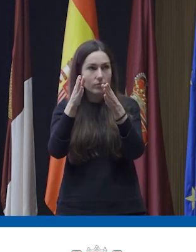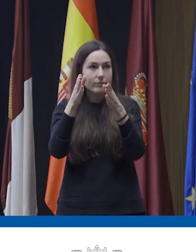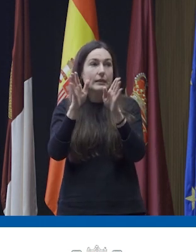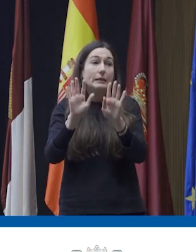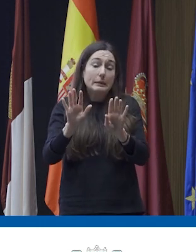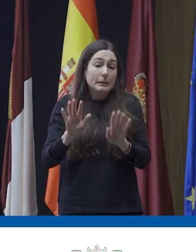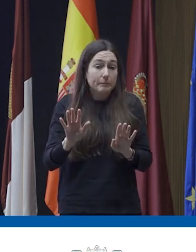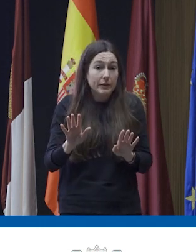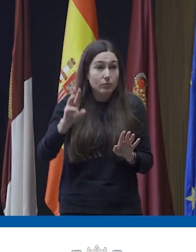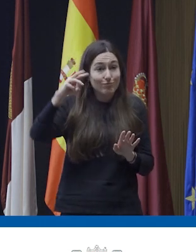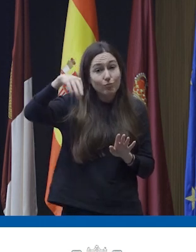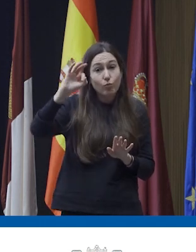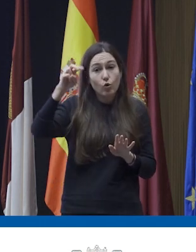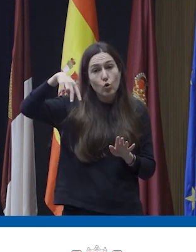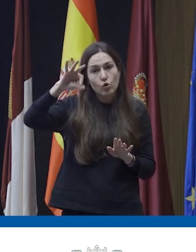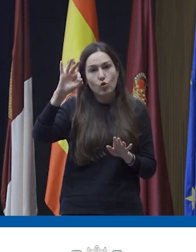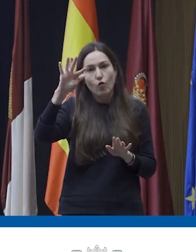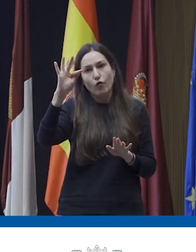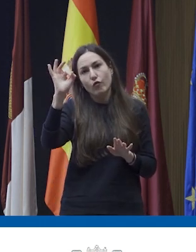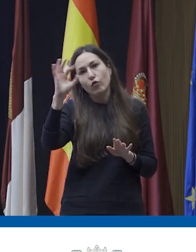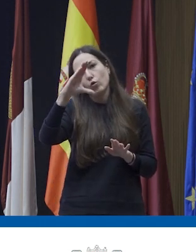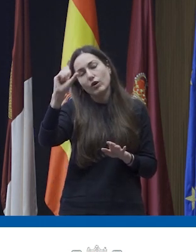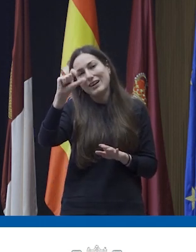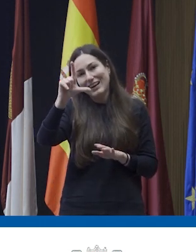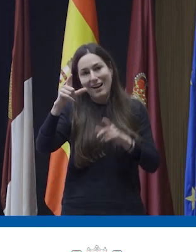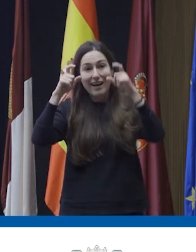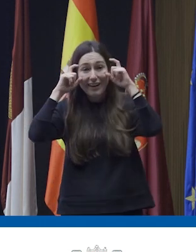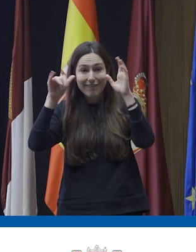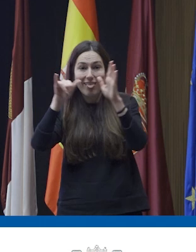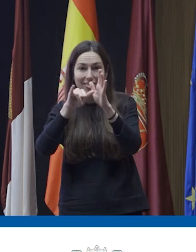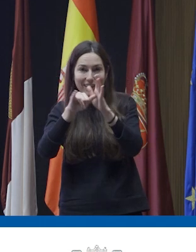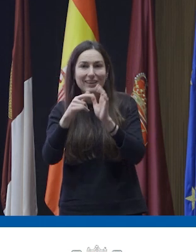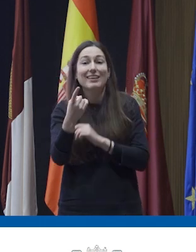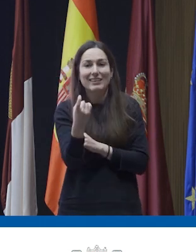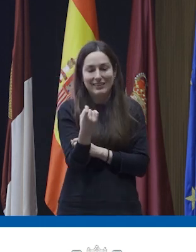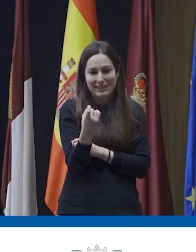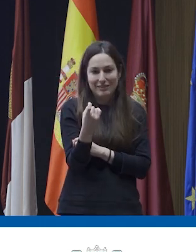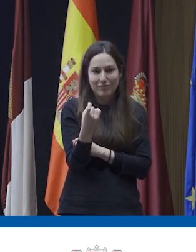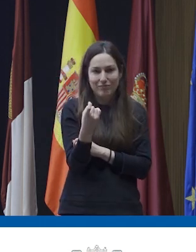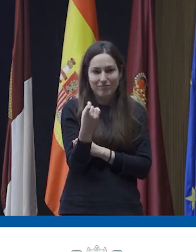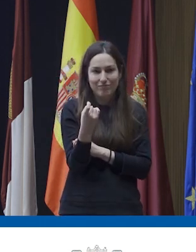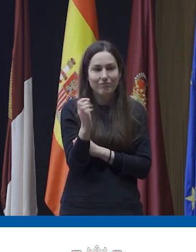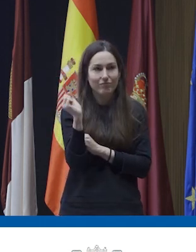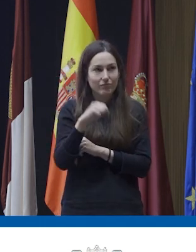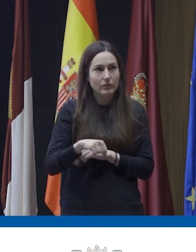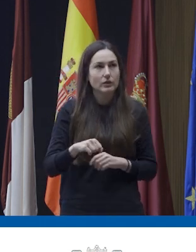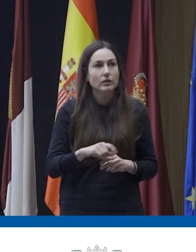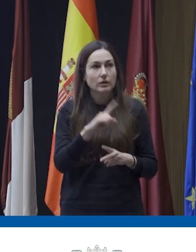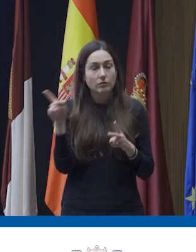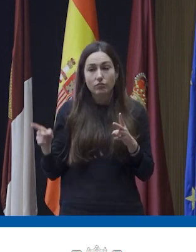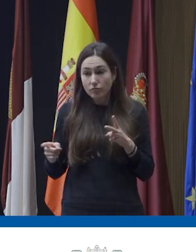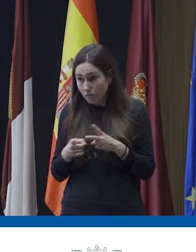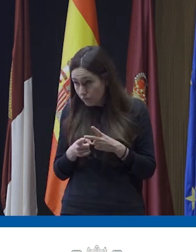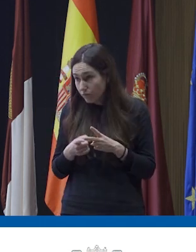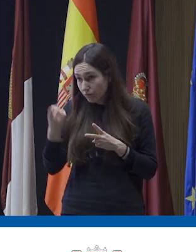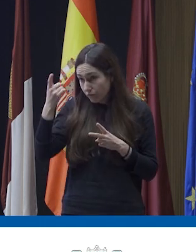contrapartida necesitan una ayuda extra para ver de cerca, similar a la presbicia, ¿vale? Porque no hay acomodación. Y luego